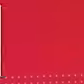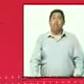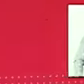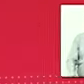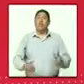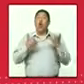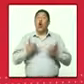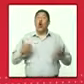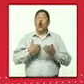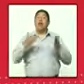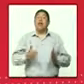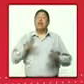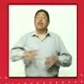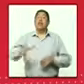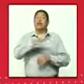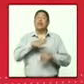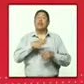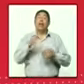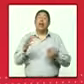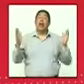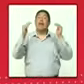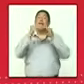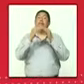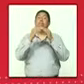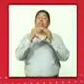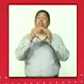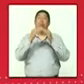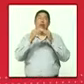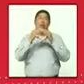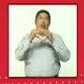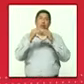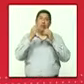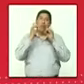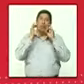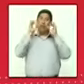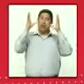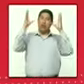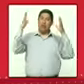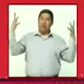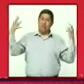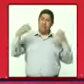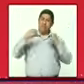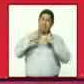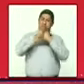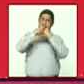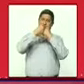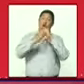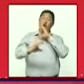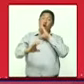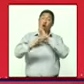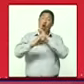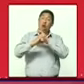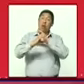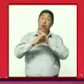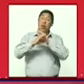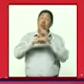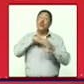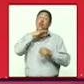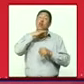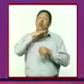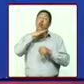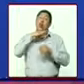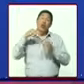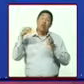Hoy vecinos de la zona de Entre Ríos en La Paz han sido testigos de un terrible accidente cuando un camión recolector de basura